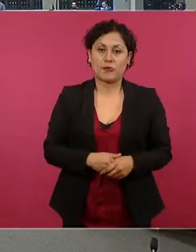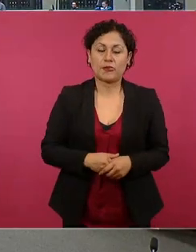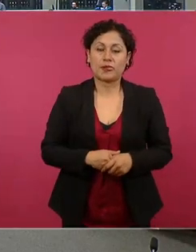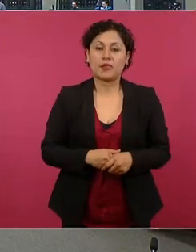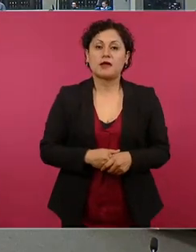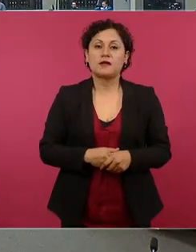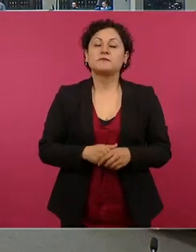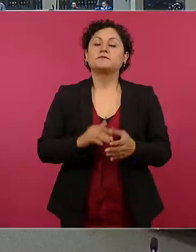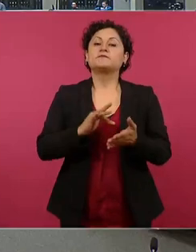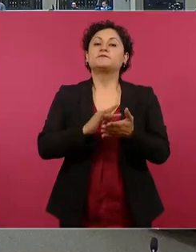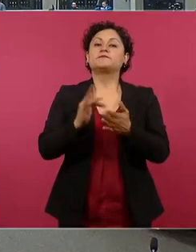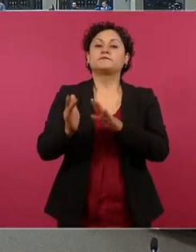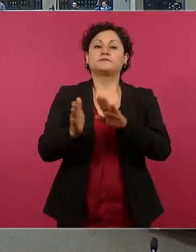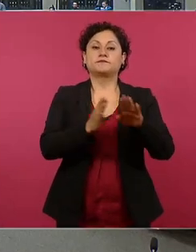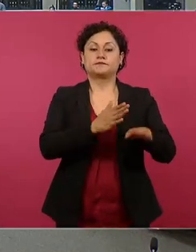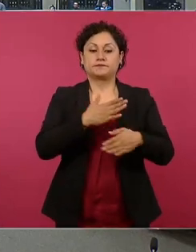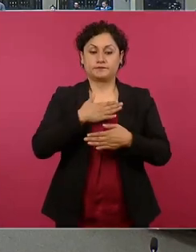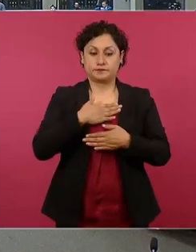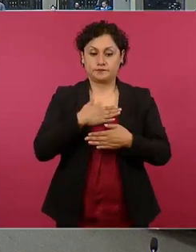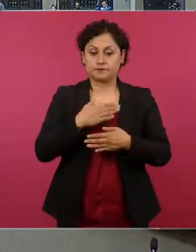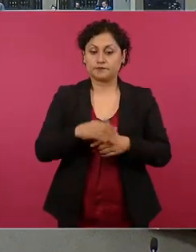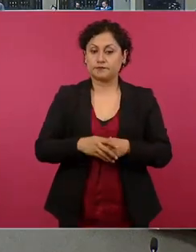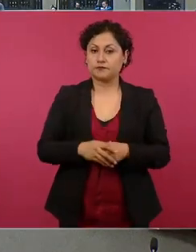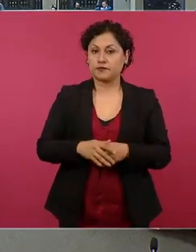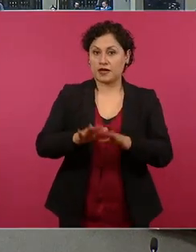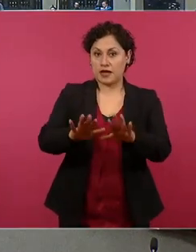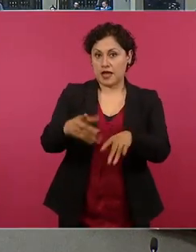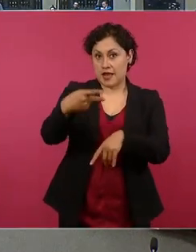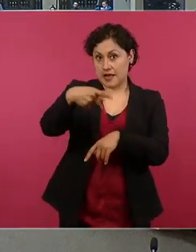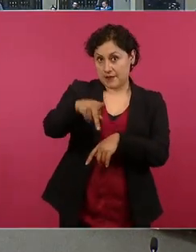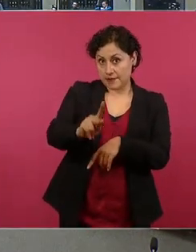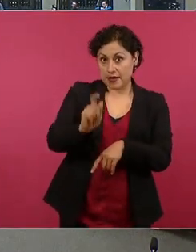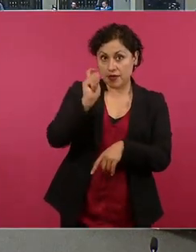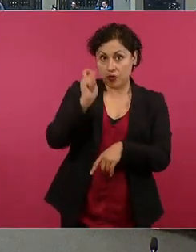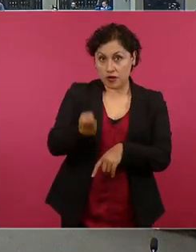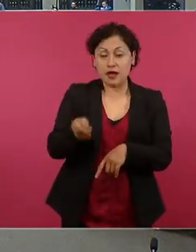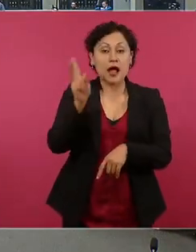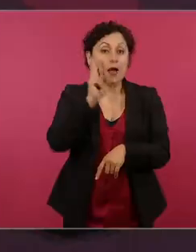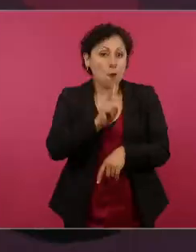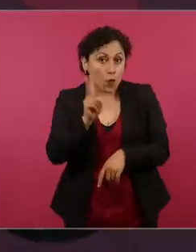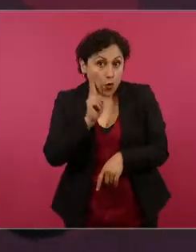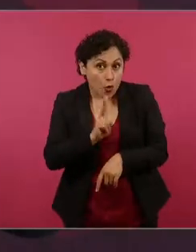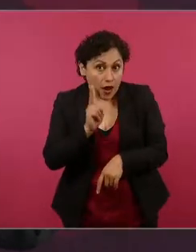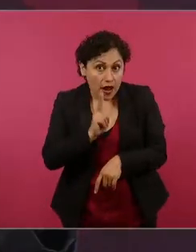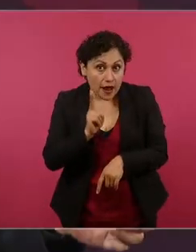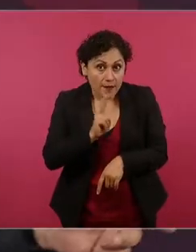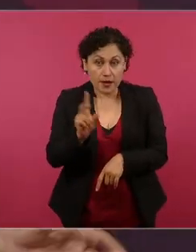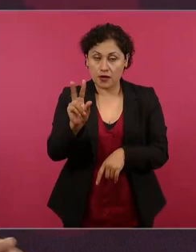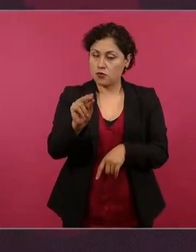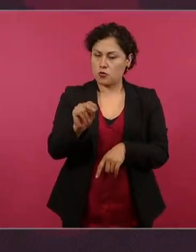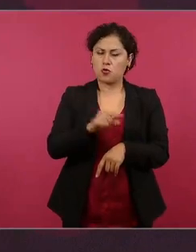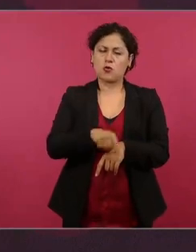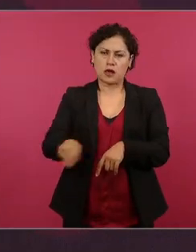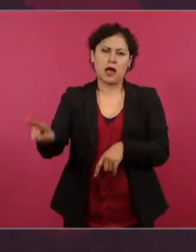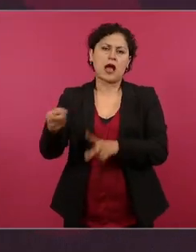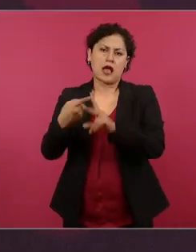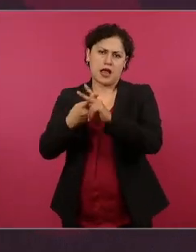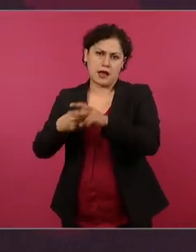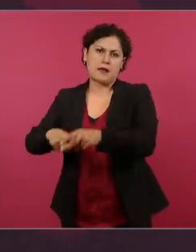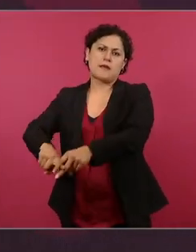Mi segunda pregunta… Pero no es para hacer un simulacro, pues… Ok, sí, desmentir